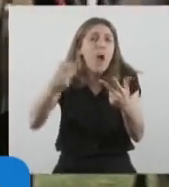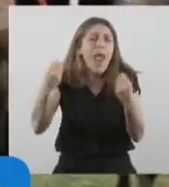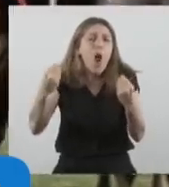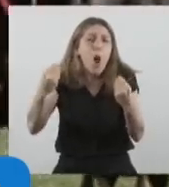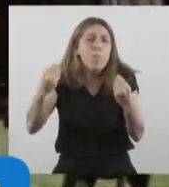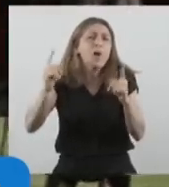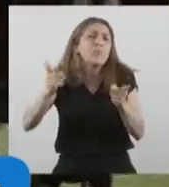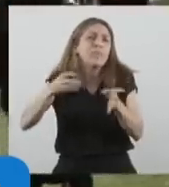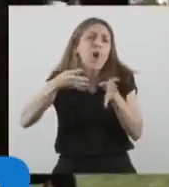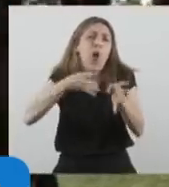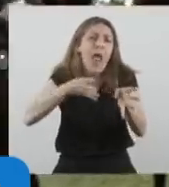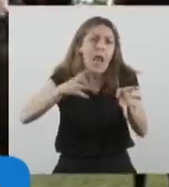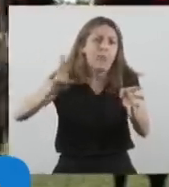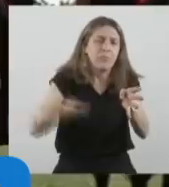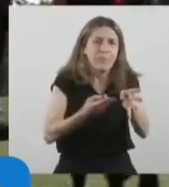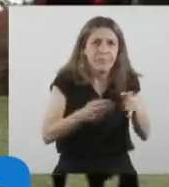soldados